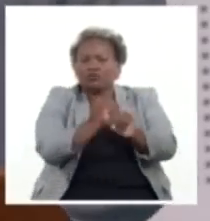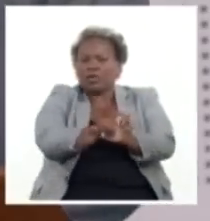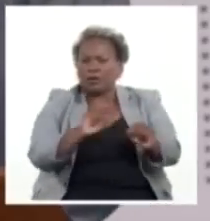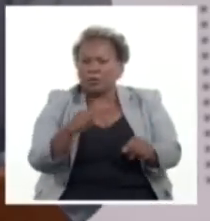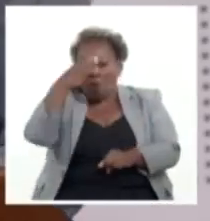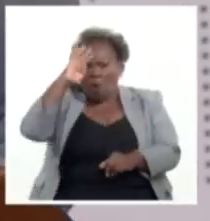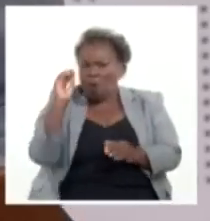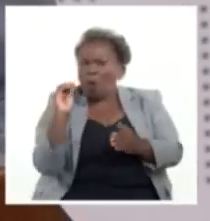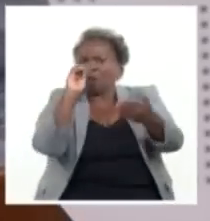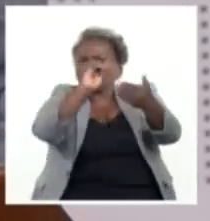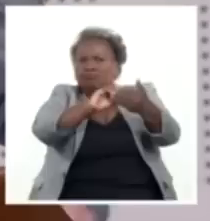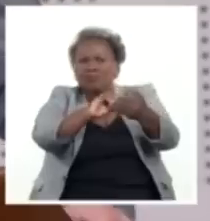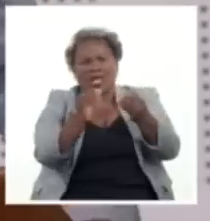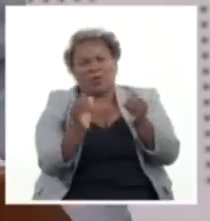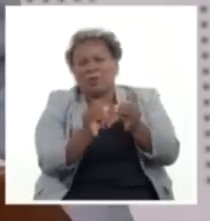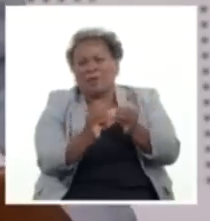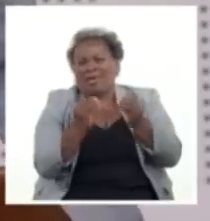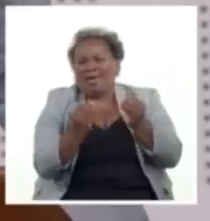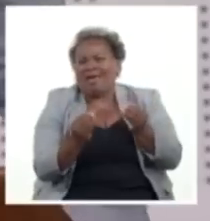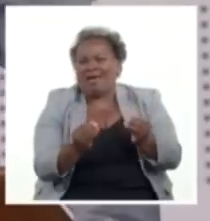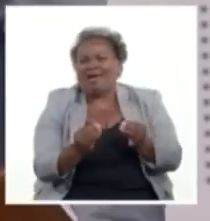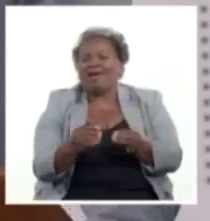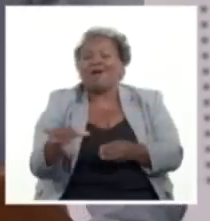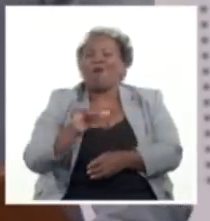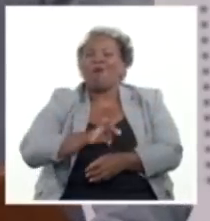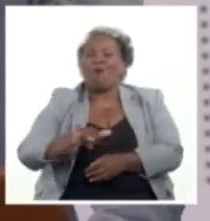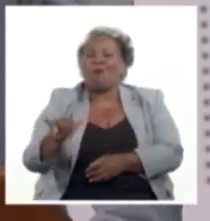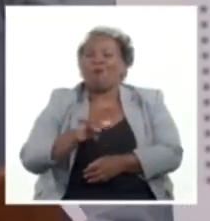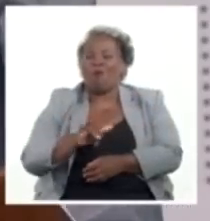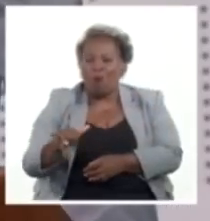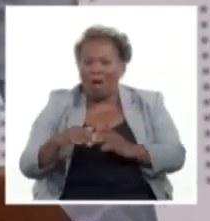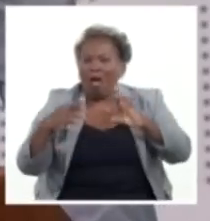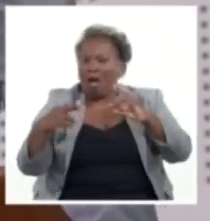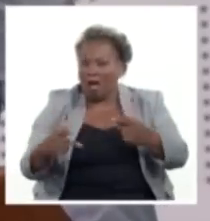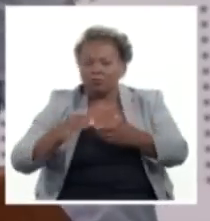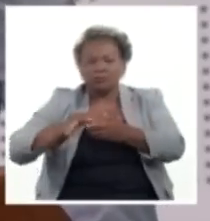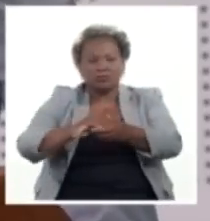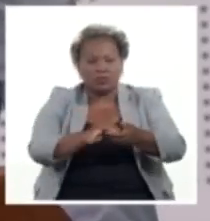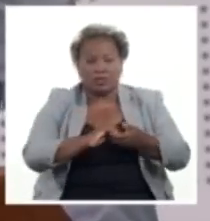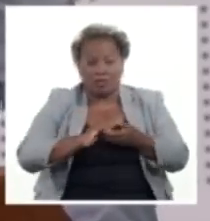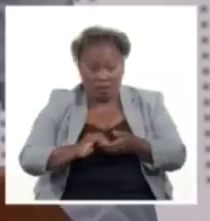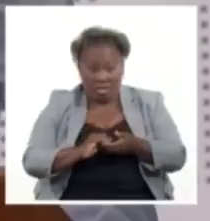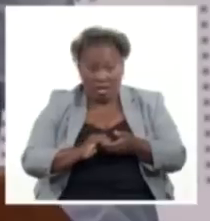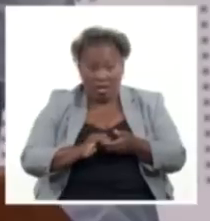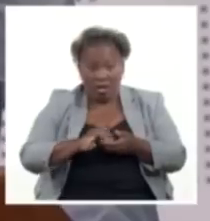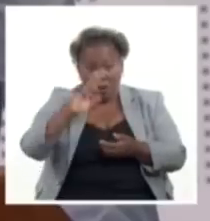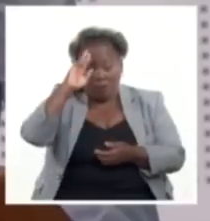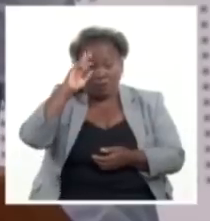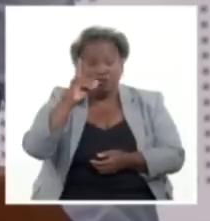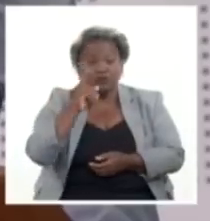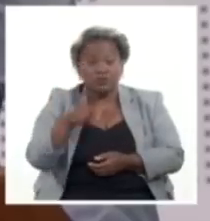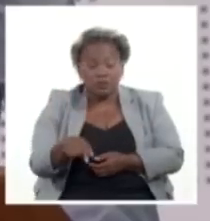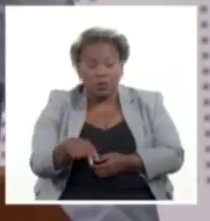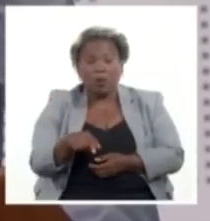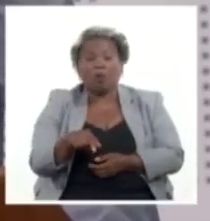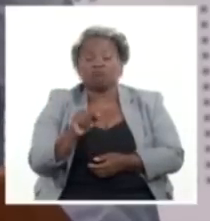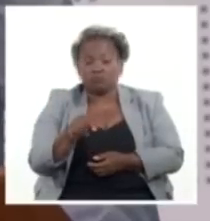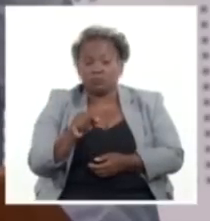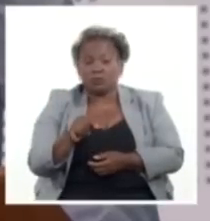terrorismo. Hemos reiterado la solidaridad con el hermano pueblo puertorriqueño y su derecho a